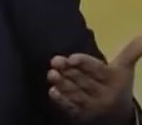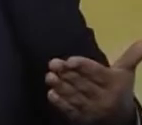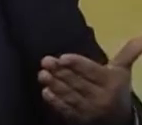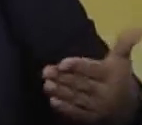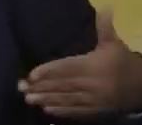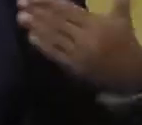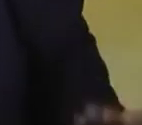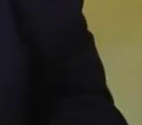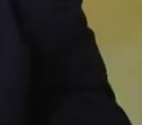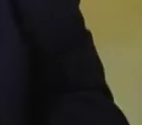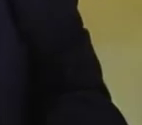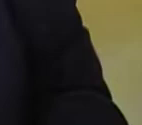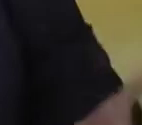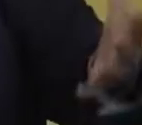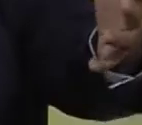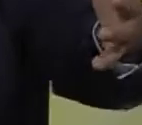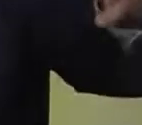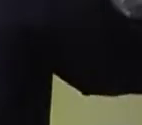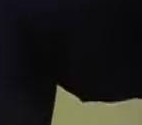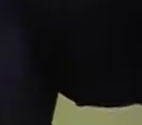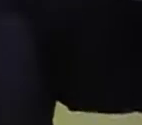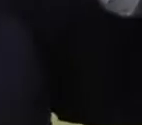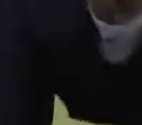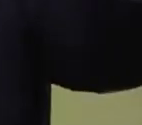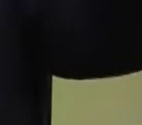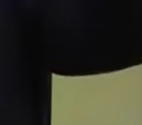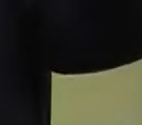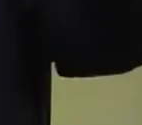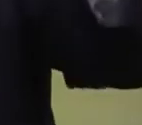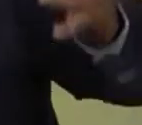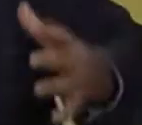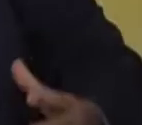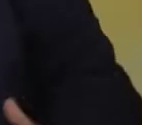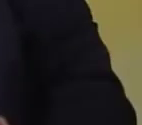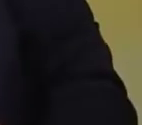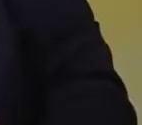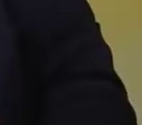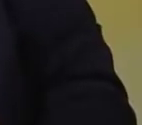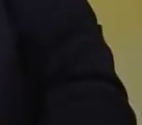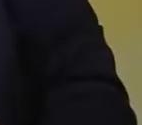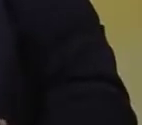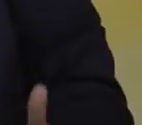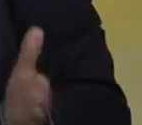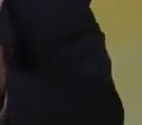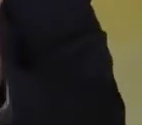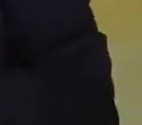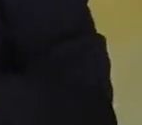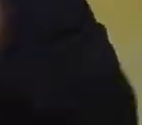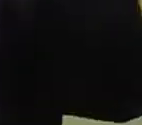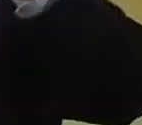trabajo economía mi vida espiritual él está para ayudarnos a cada uno de nosotros Por eso ese